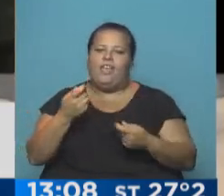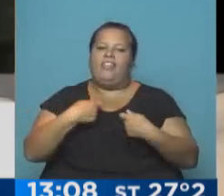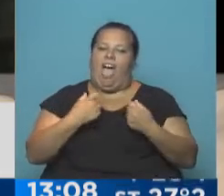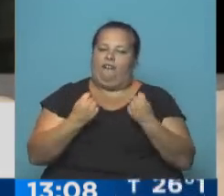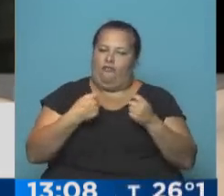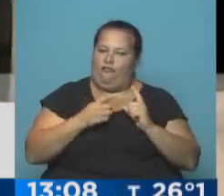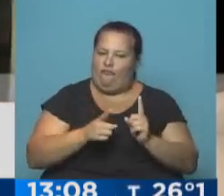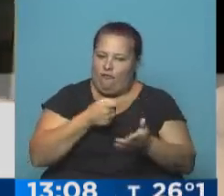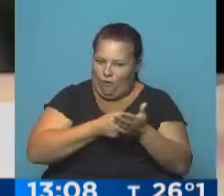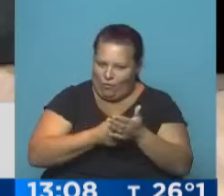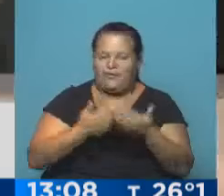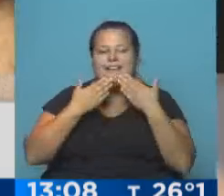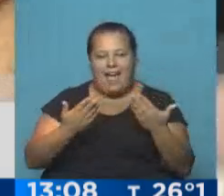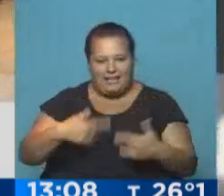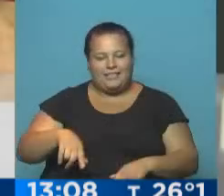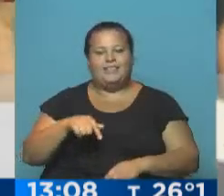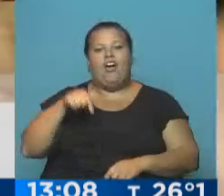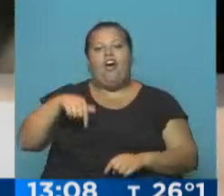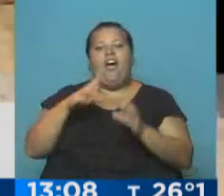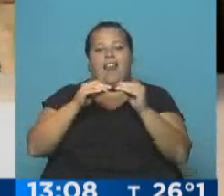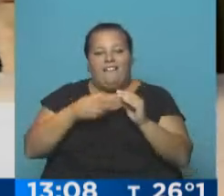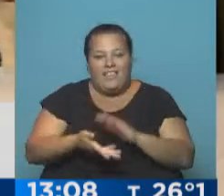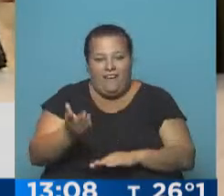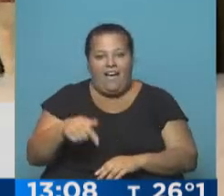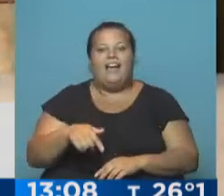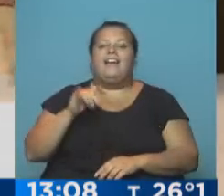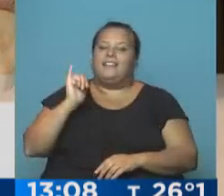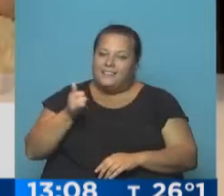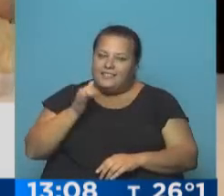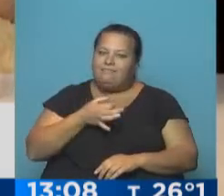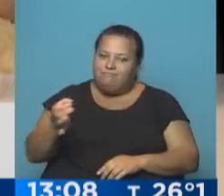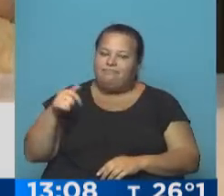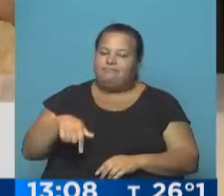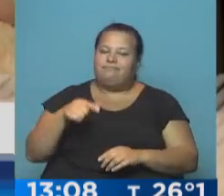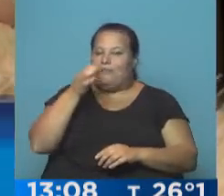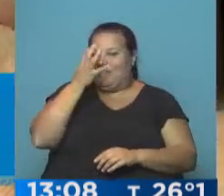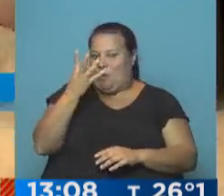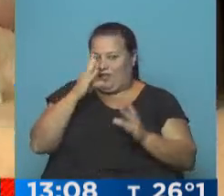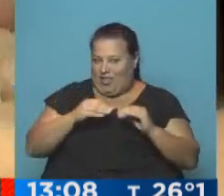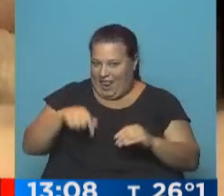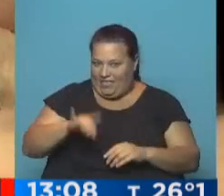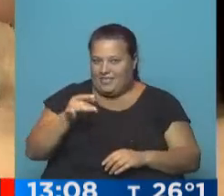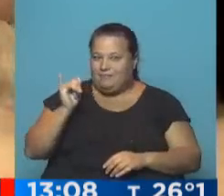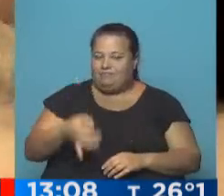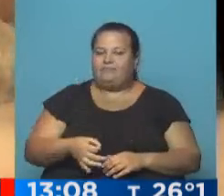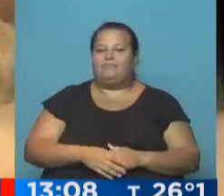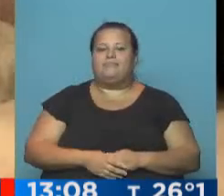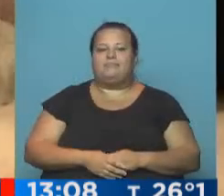pie. Gracias. Es el día de Nochebuena, Chicha. Cierto que es Nochebuena, es Nochebuena.